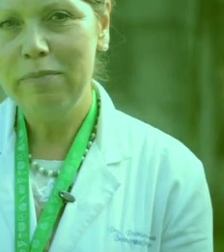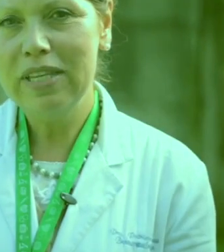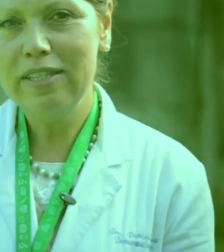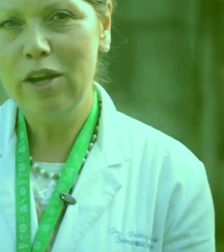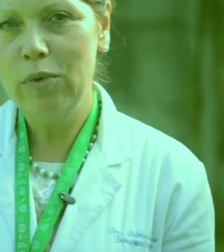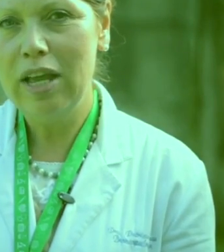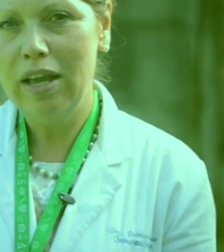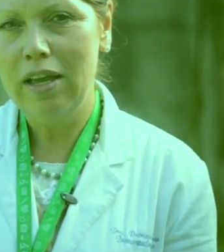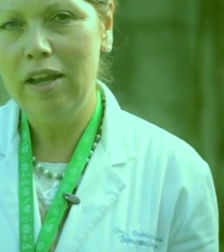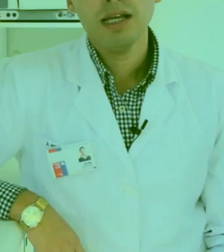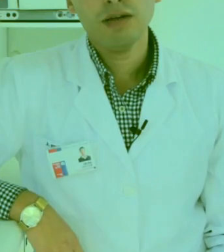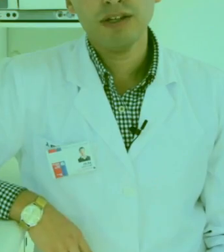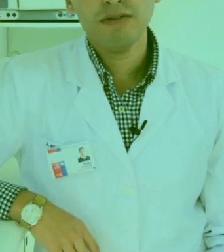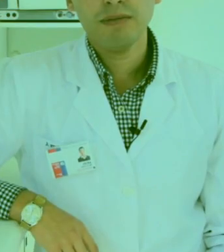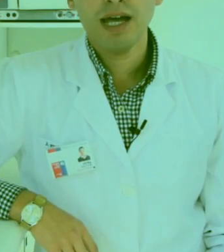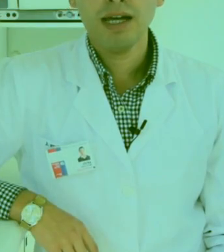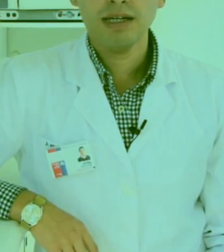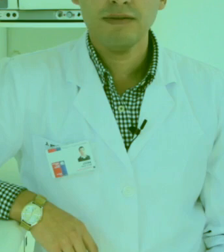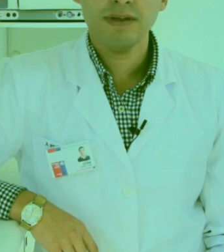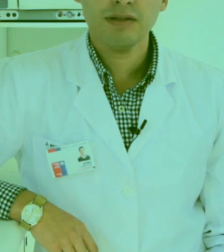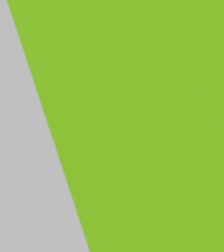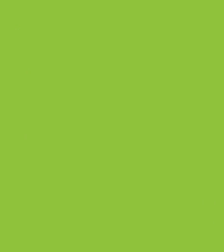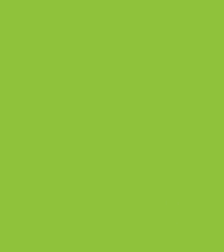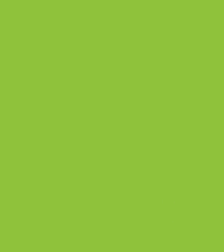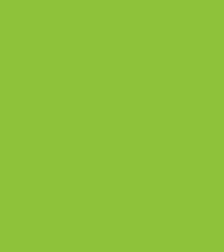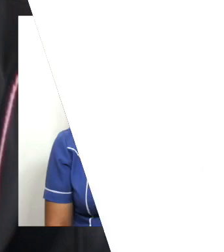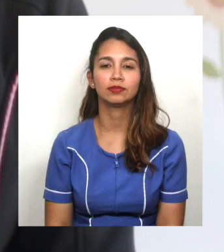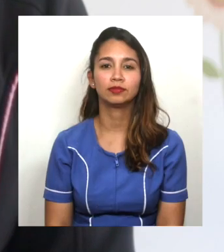comunidad, Aprendamos de Salud.